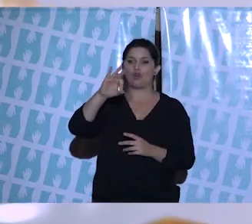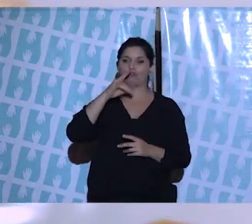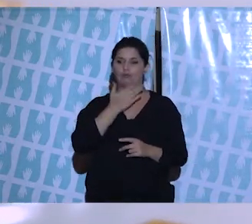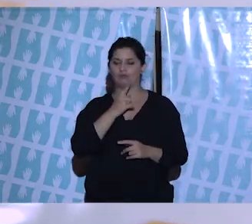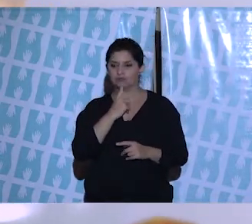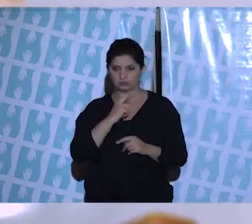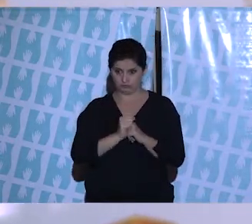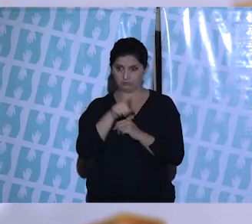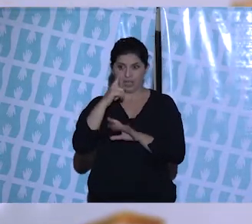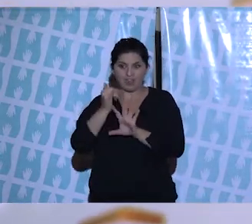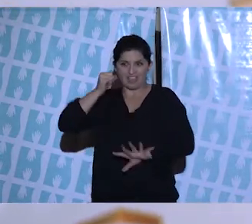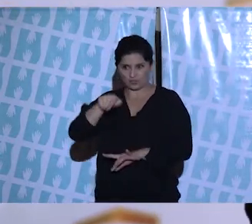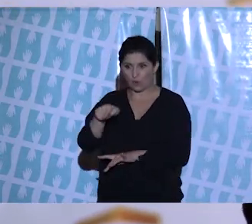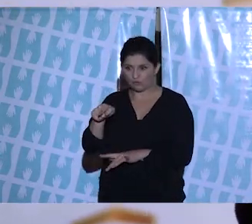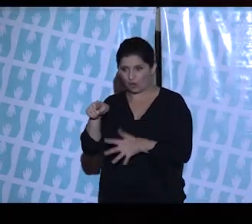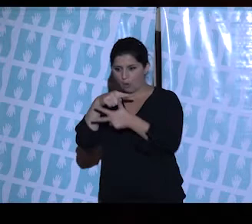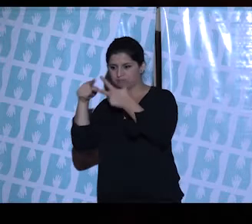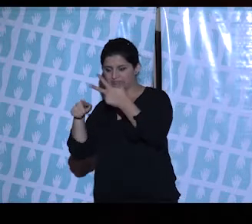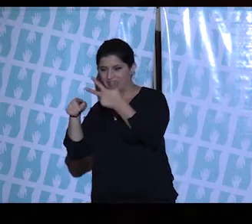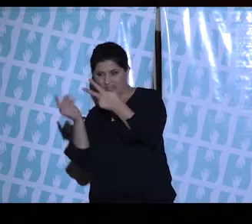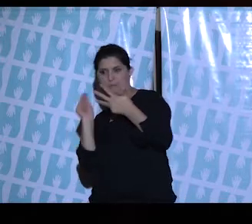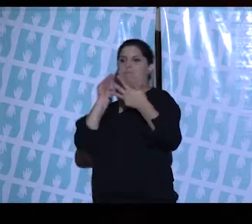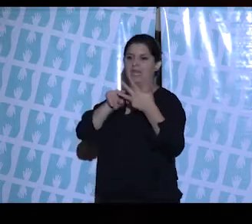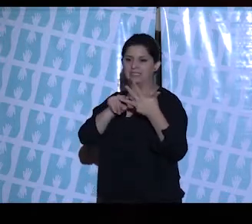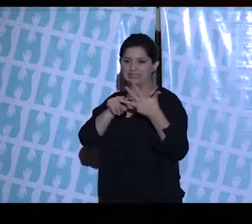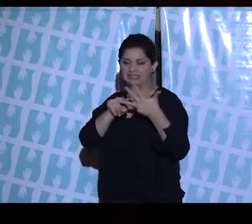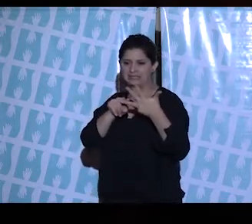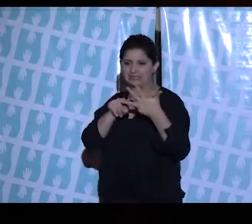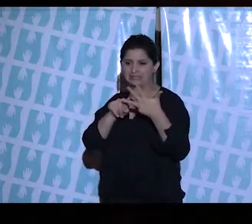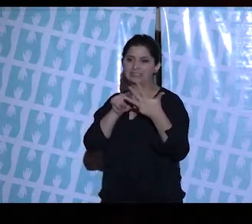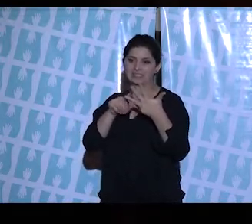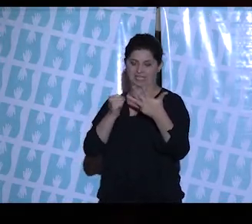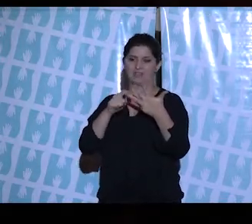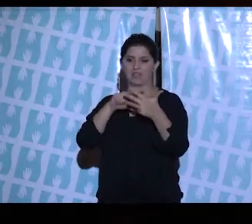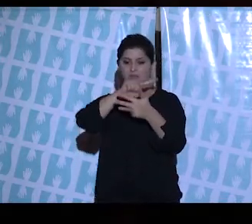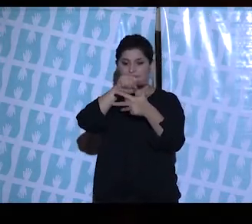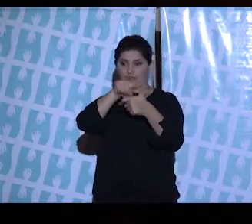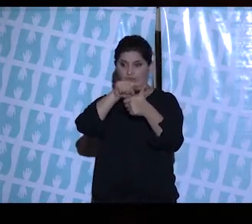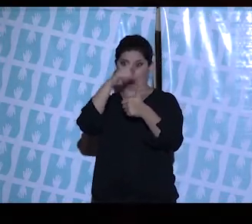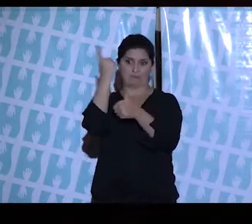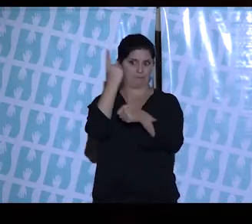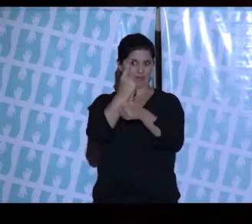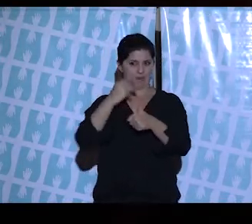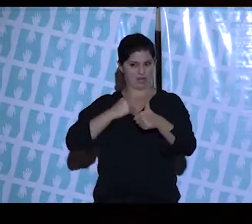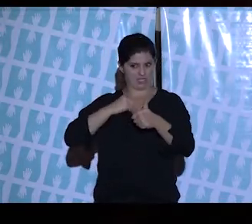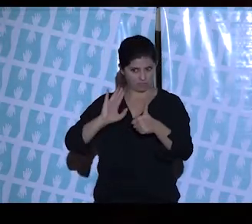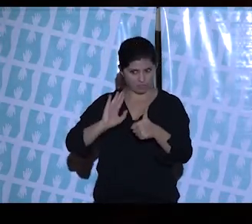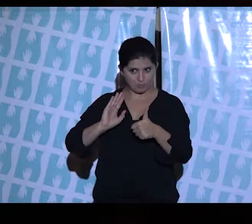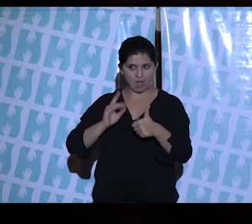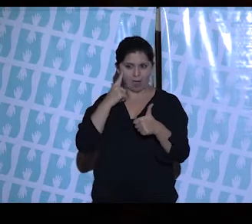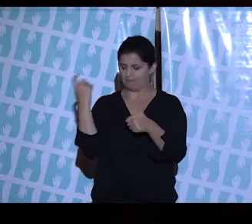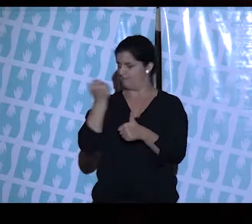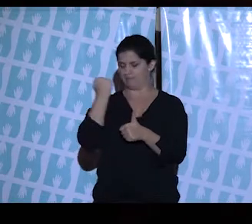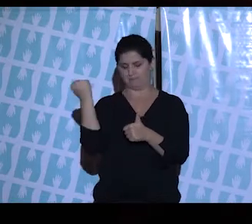tres síntomas cardinales o fundamentales de la enfermedad de Parkinson, que son, primero y